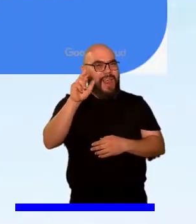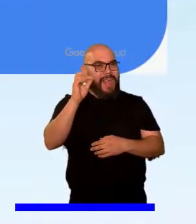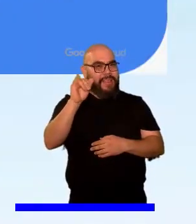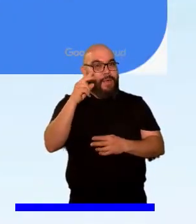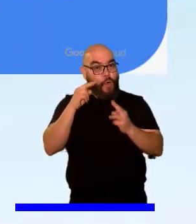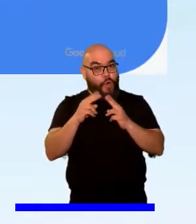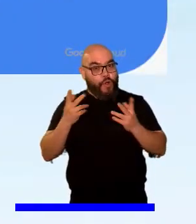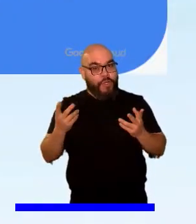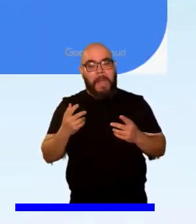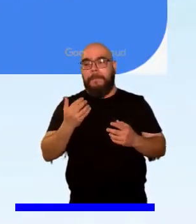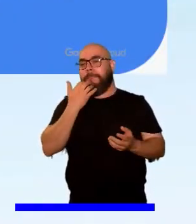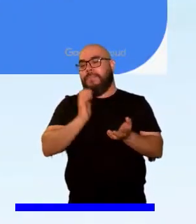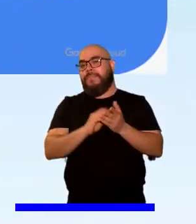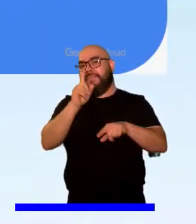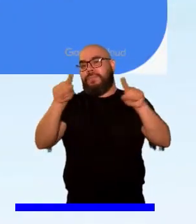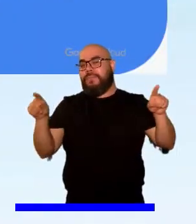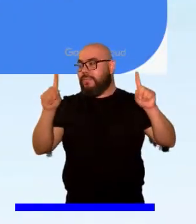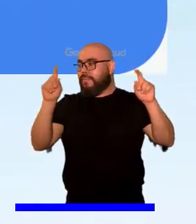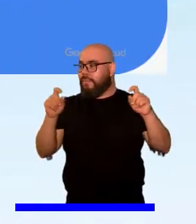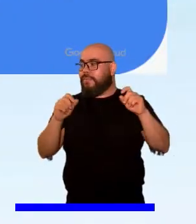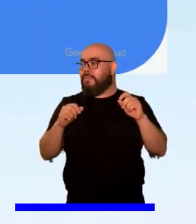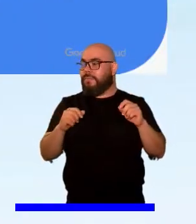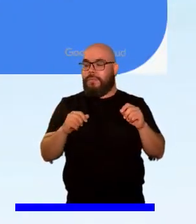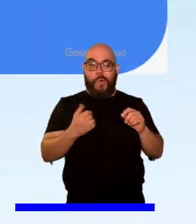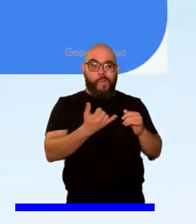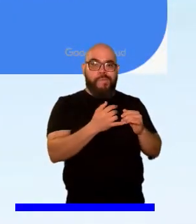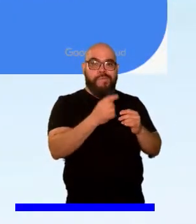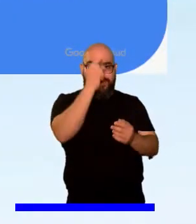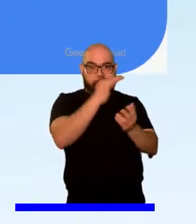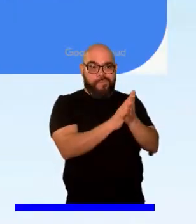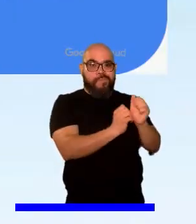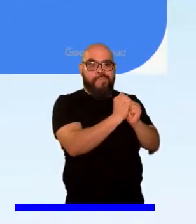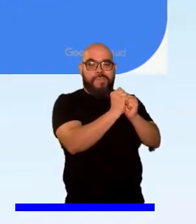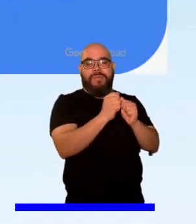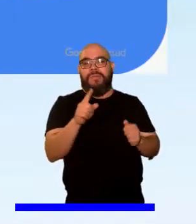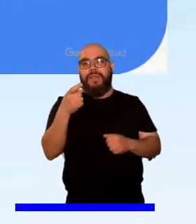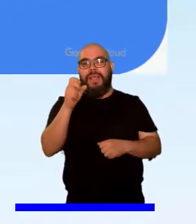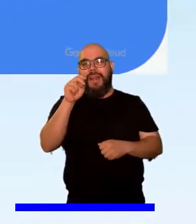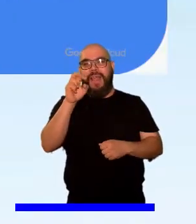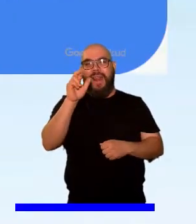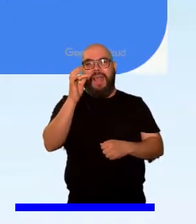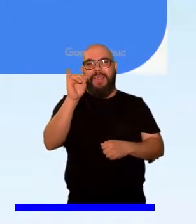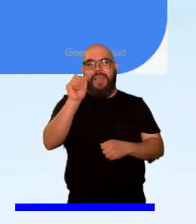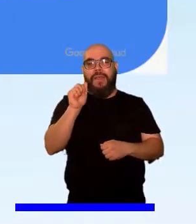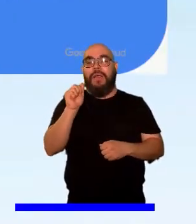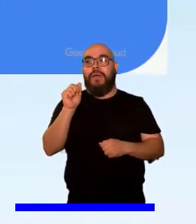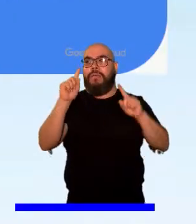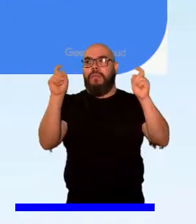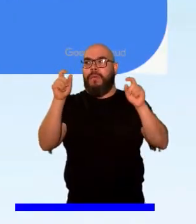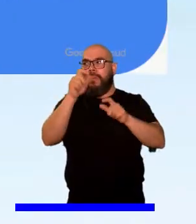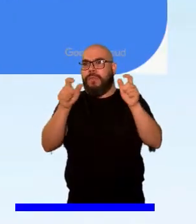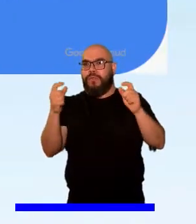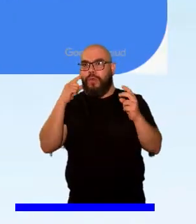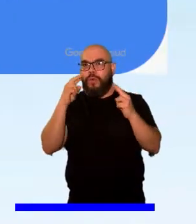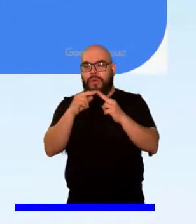tema y han aprovechado algunos de estos motores. Pero cuando nos hablan de IA generativa, muchas personas no recordamos cuál